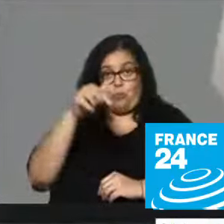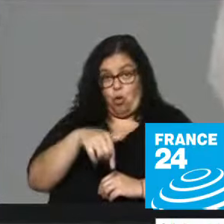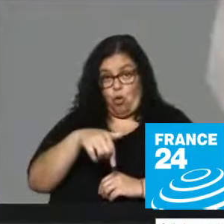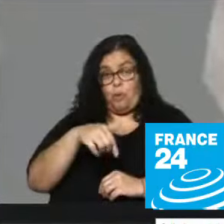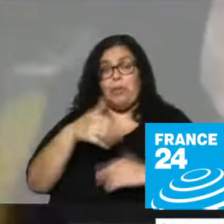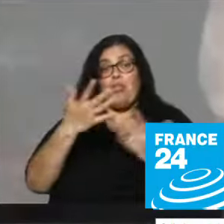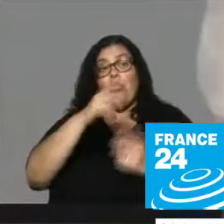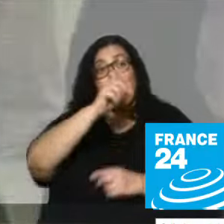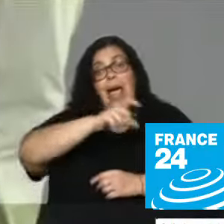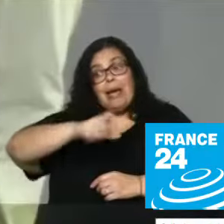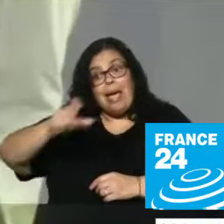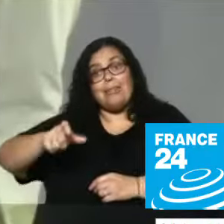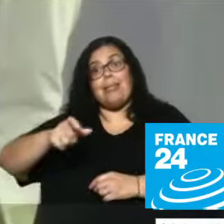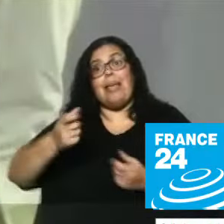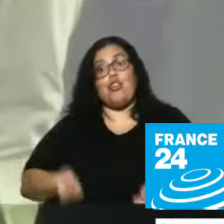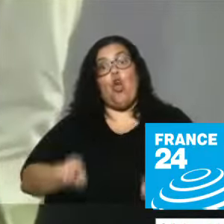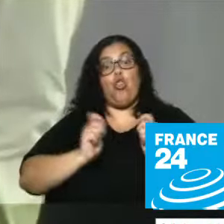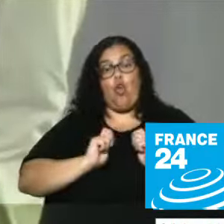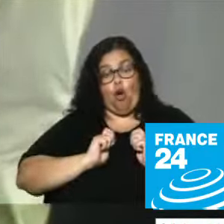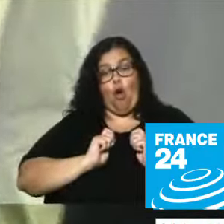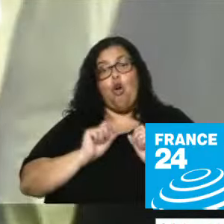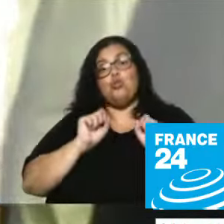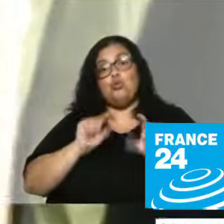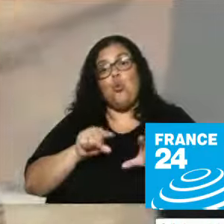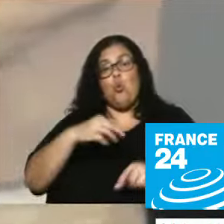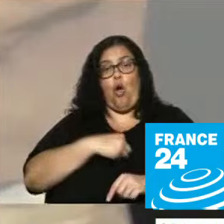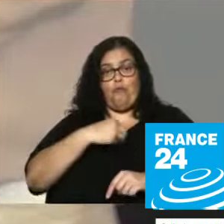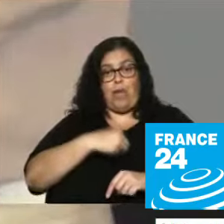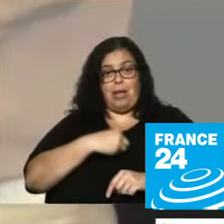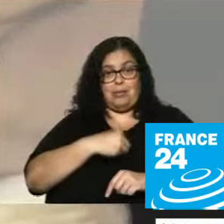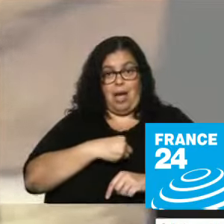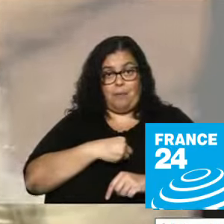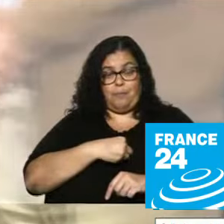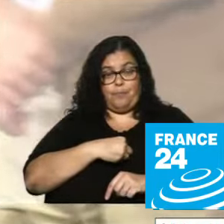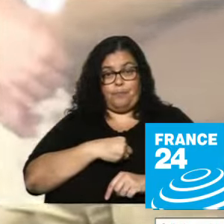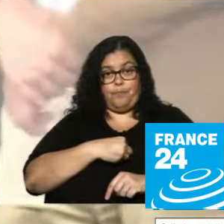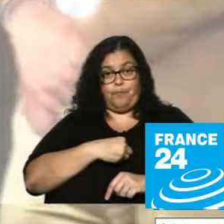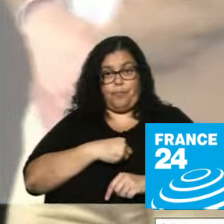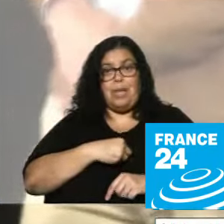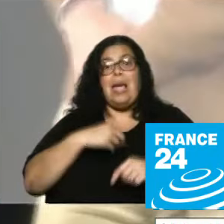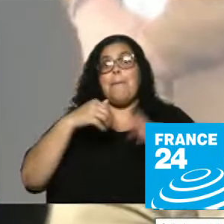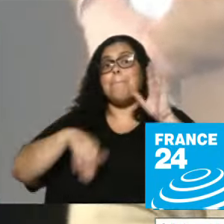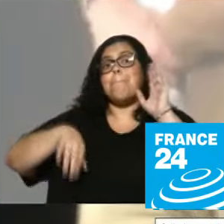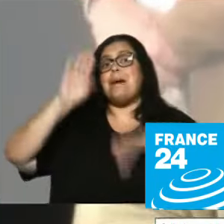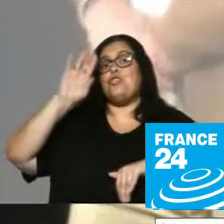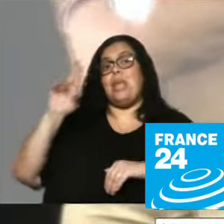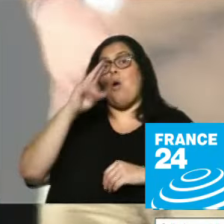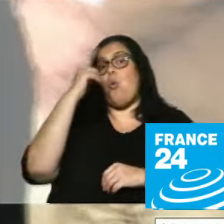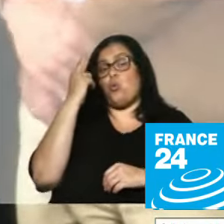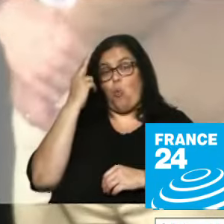donde la gente nos depositó su confianza de ser la mayoría del Uruguay,